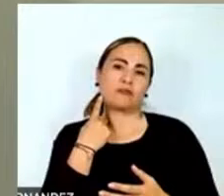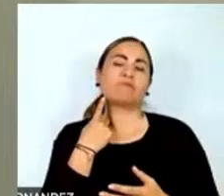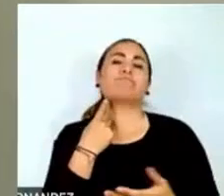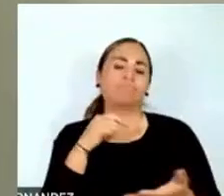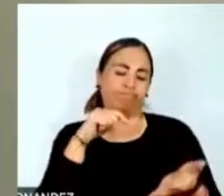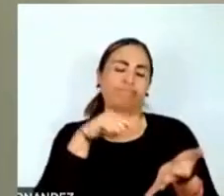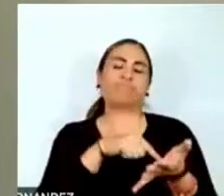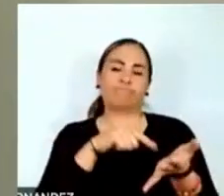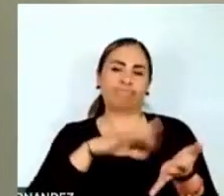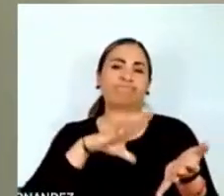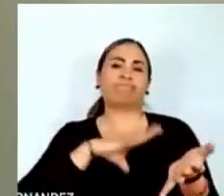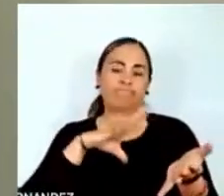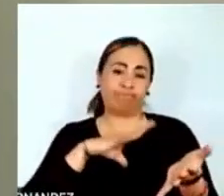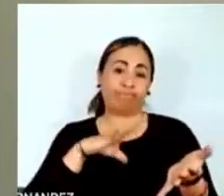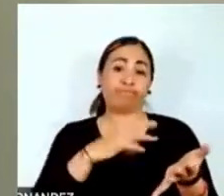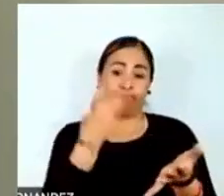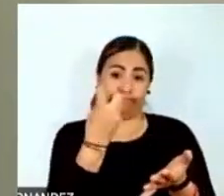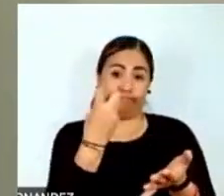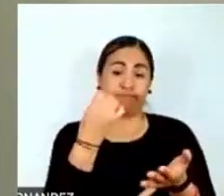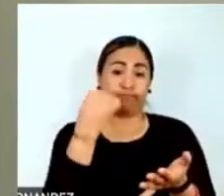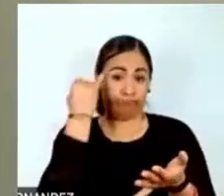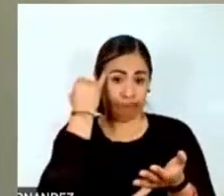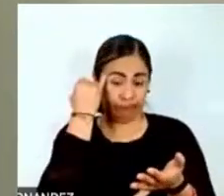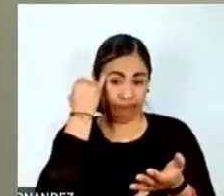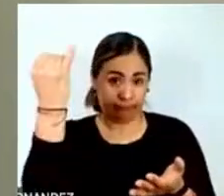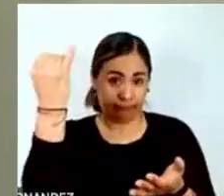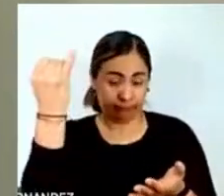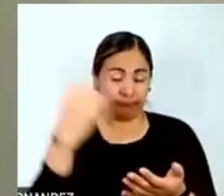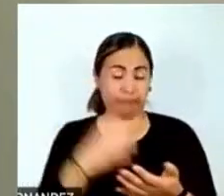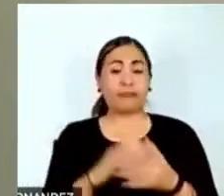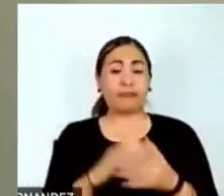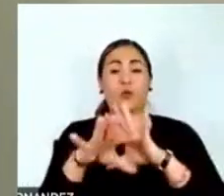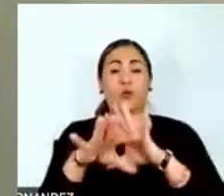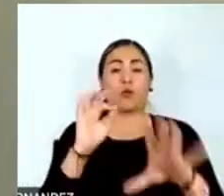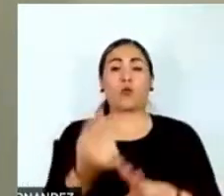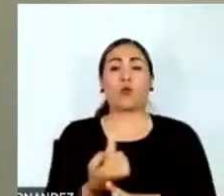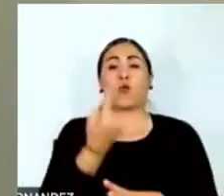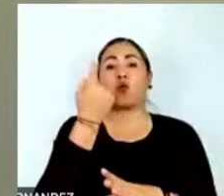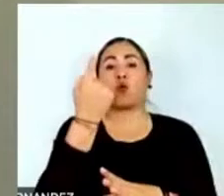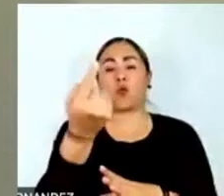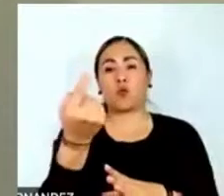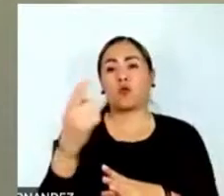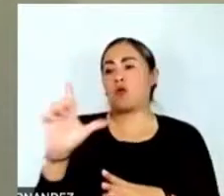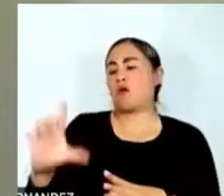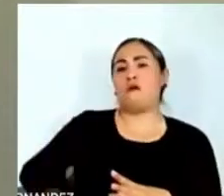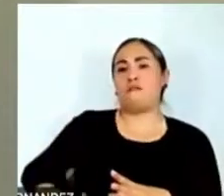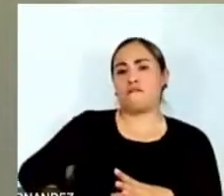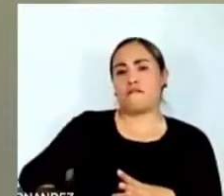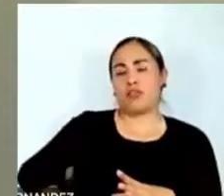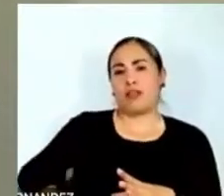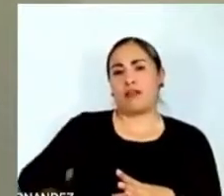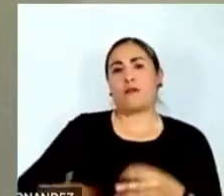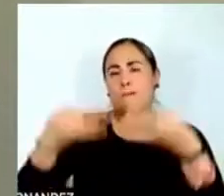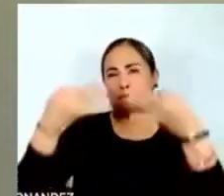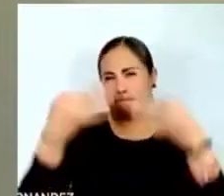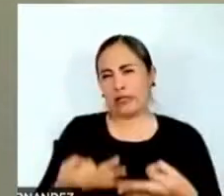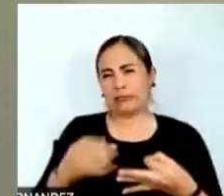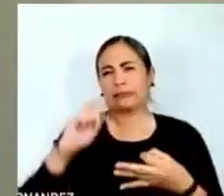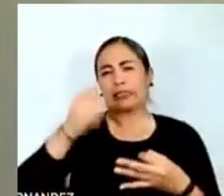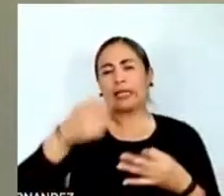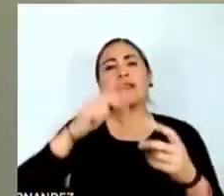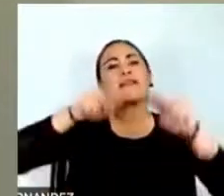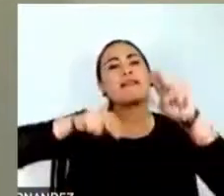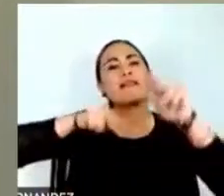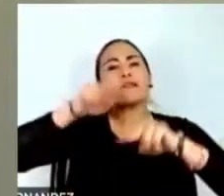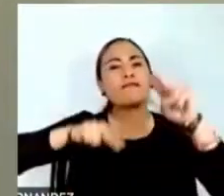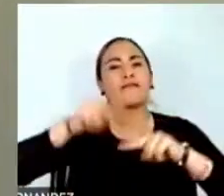idea que uno de los elementos configuradores del Estado de Derecho es precisamente la idea de separación de poderes y un poder judicial